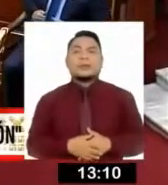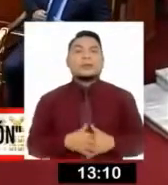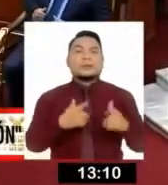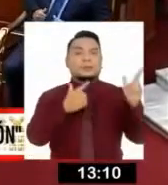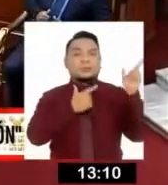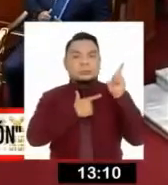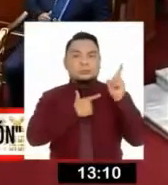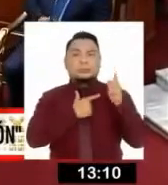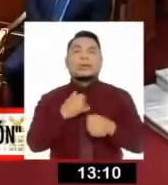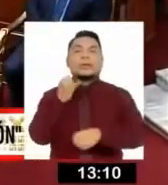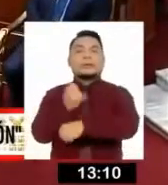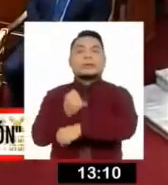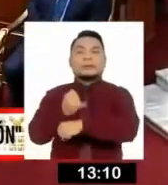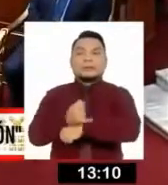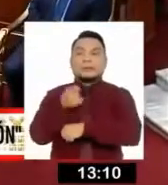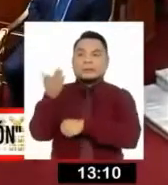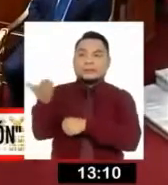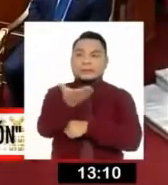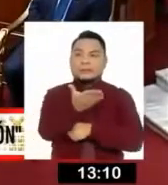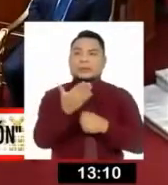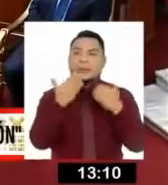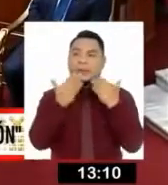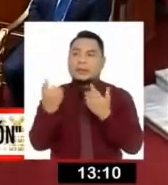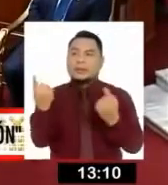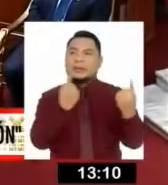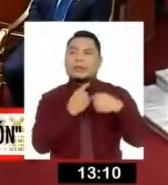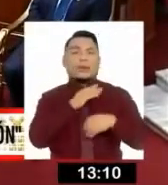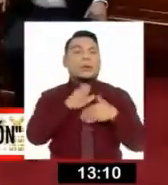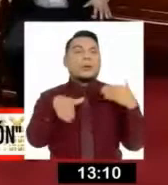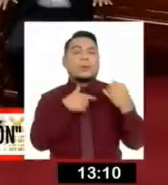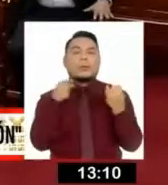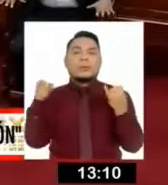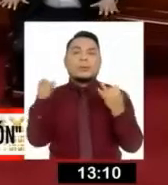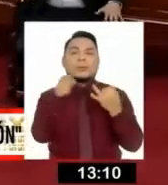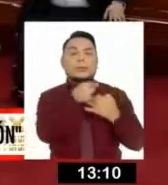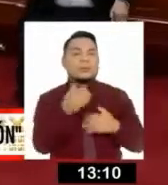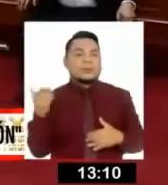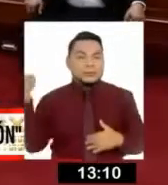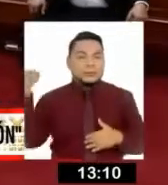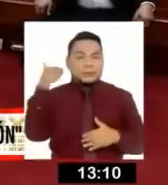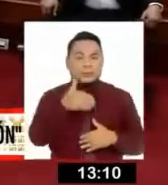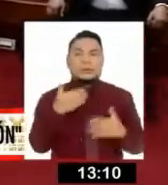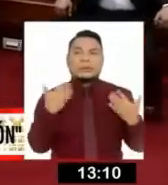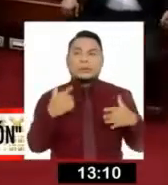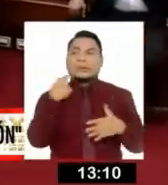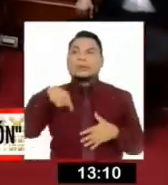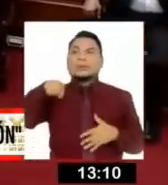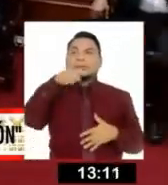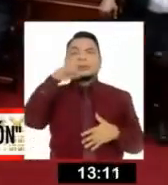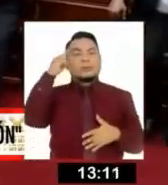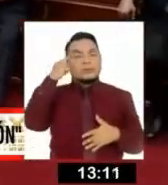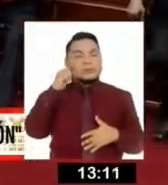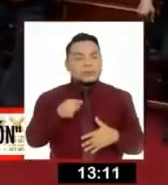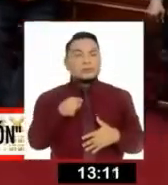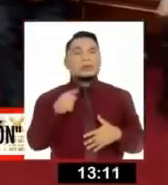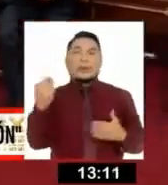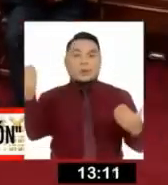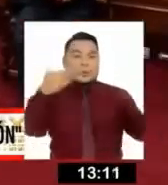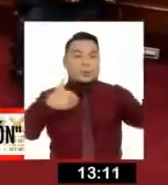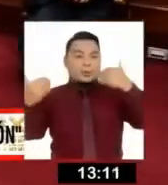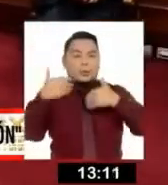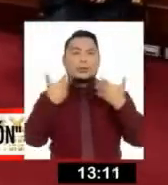militares y eclesiásticas, y de todos los demás asistentes quienes con su concurrencia